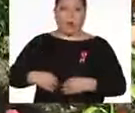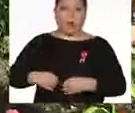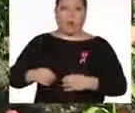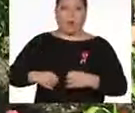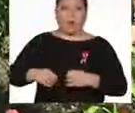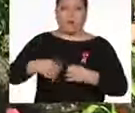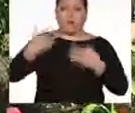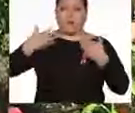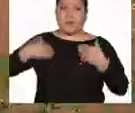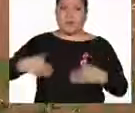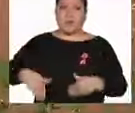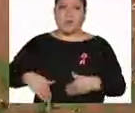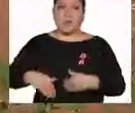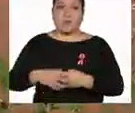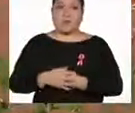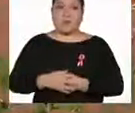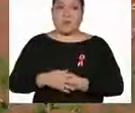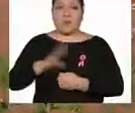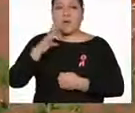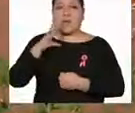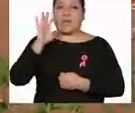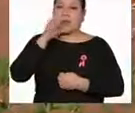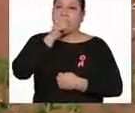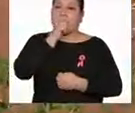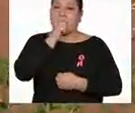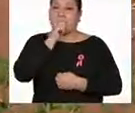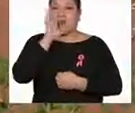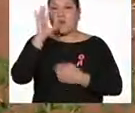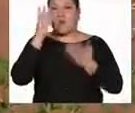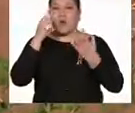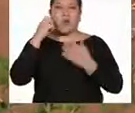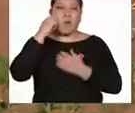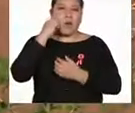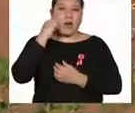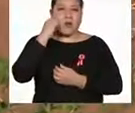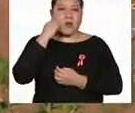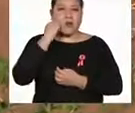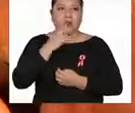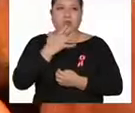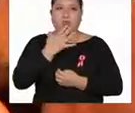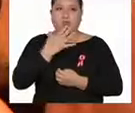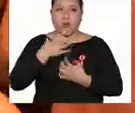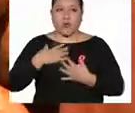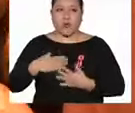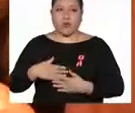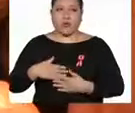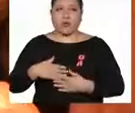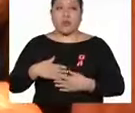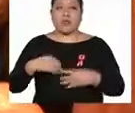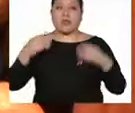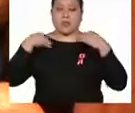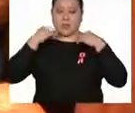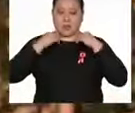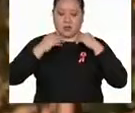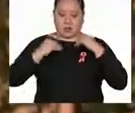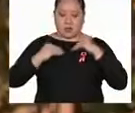de pochotaroki color parece anaranjado y medio marrón. Y tienen sus